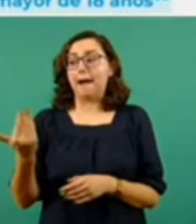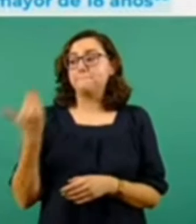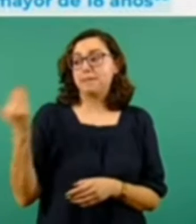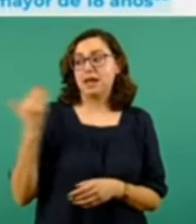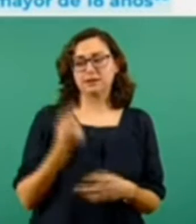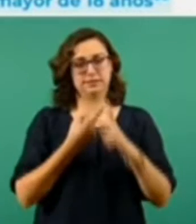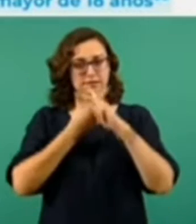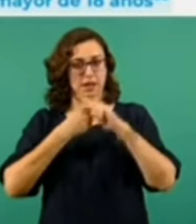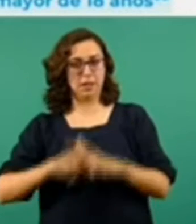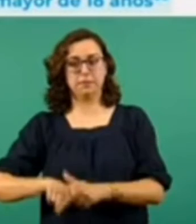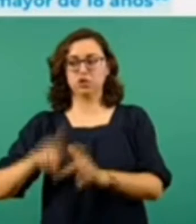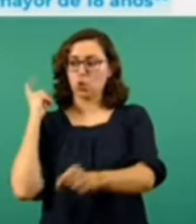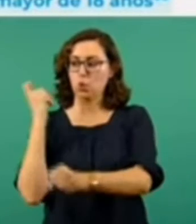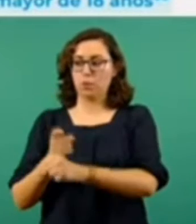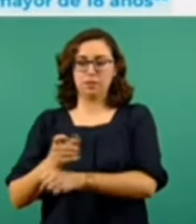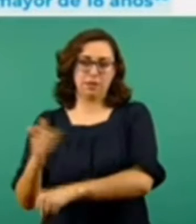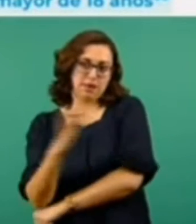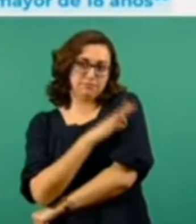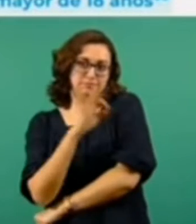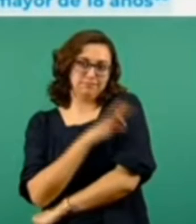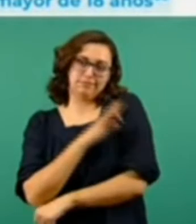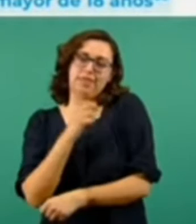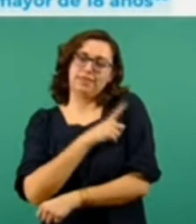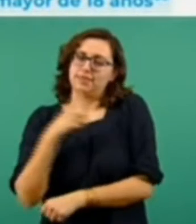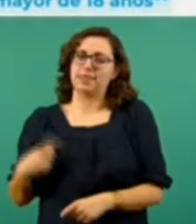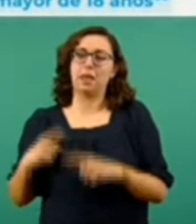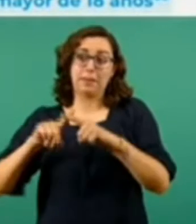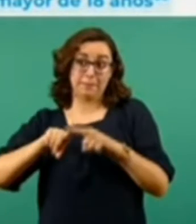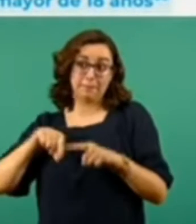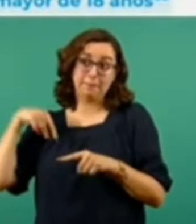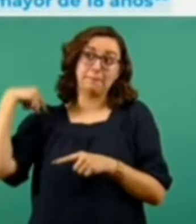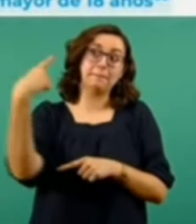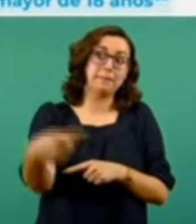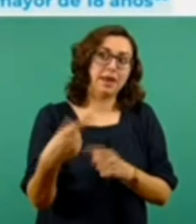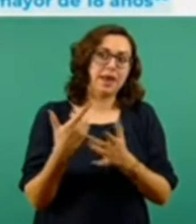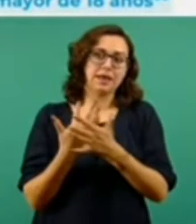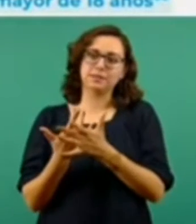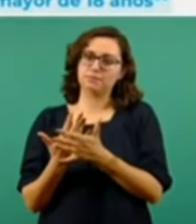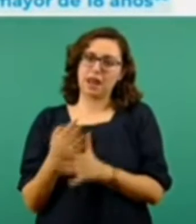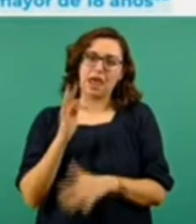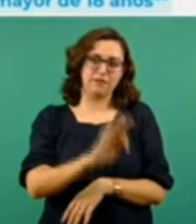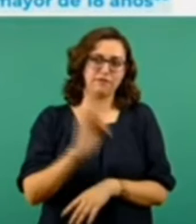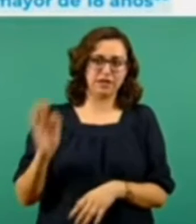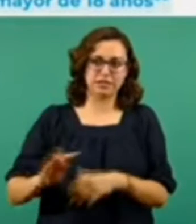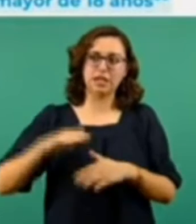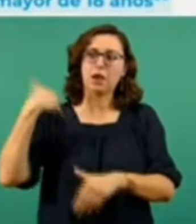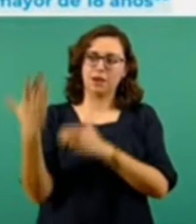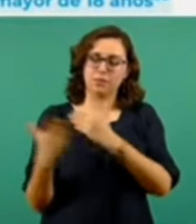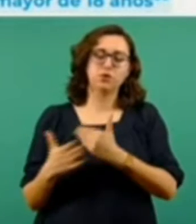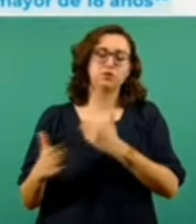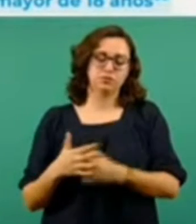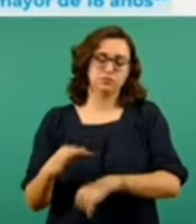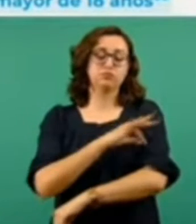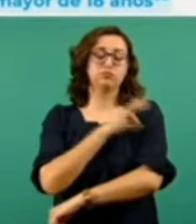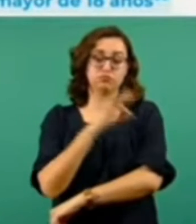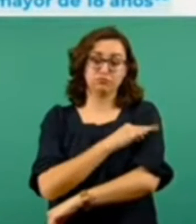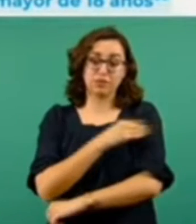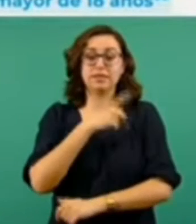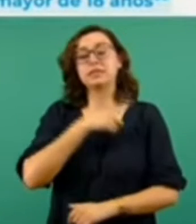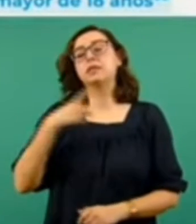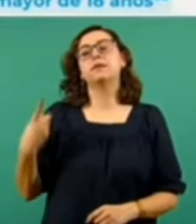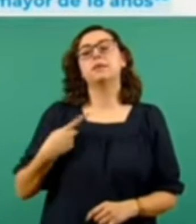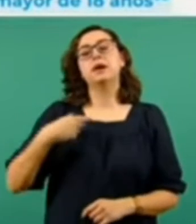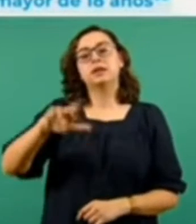que tiene que ver o está directamente relacionada con la temporalidad que cada fabricante define para su vacuna. Recordemos que cada